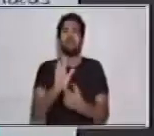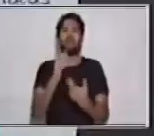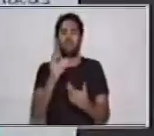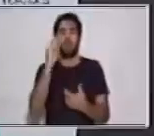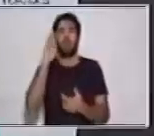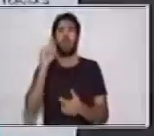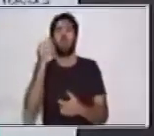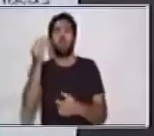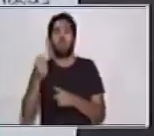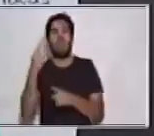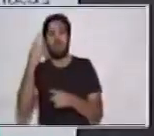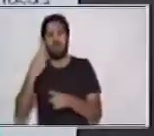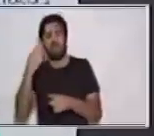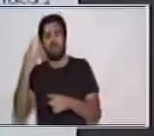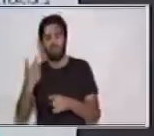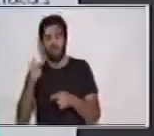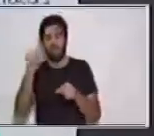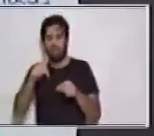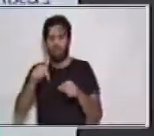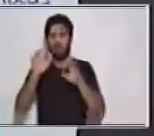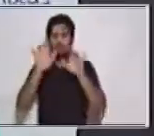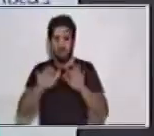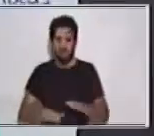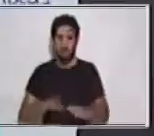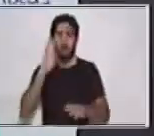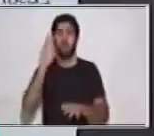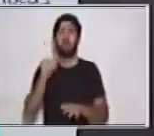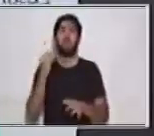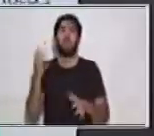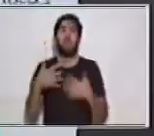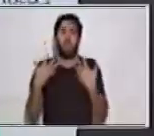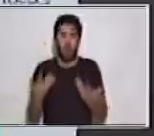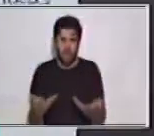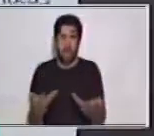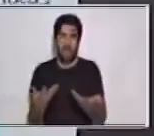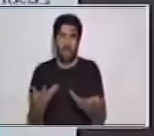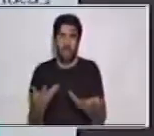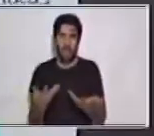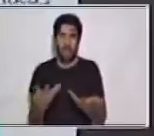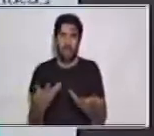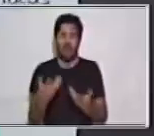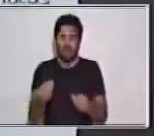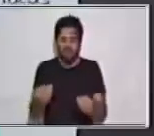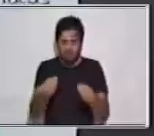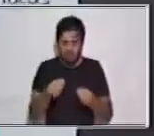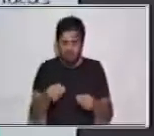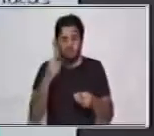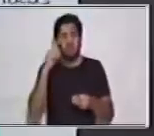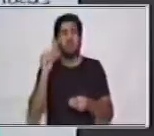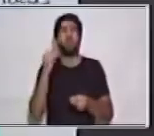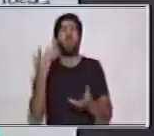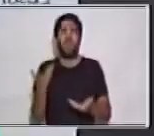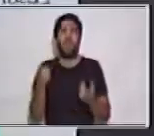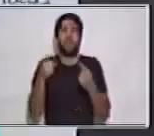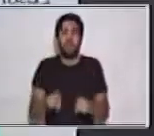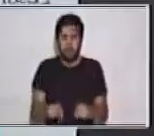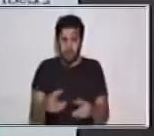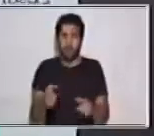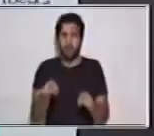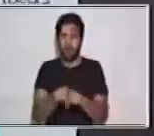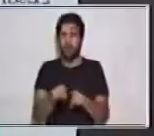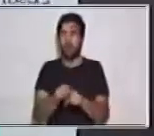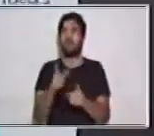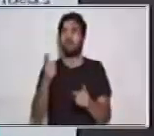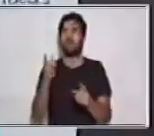de ser de algo. O sea, nos explica por qué suceden las cosas que nos están dando a entender en el texto. La